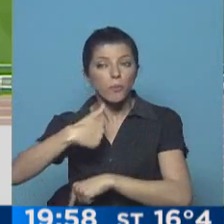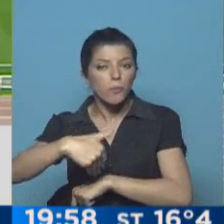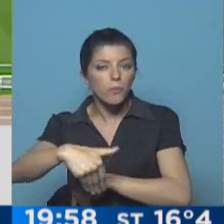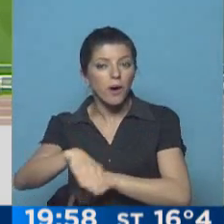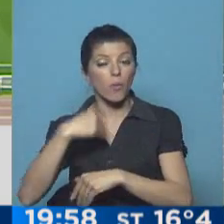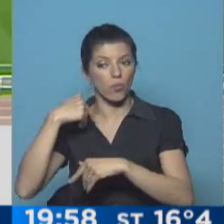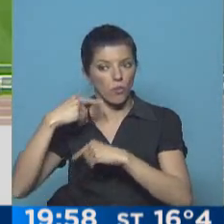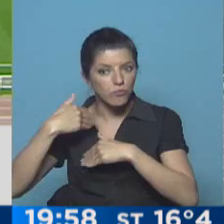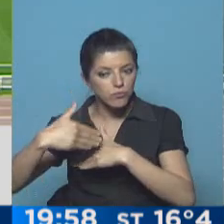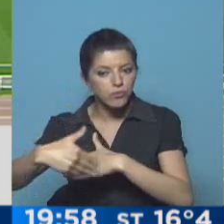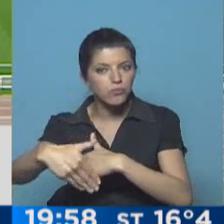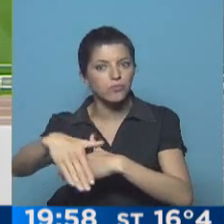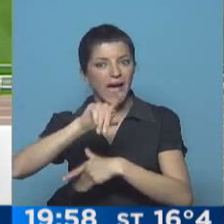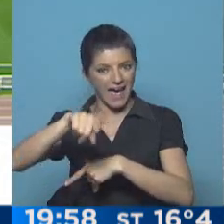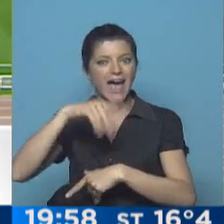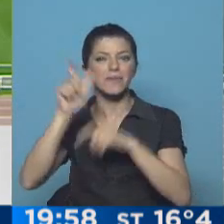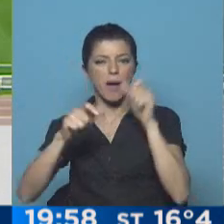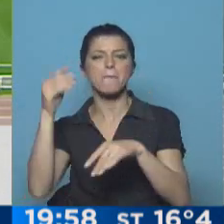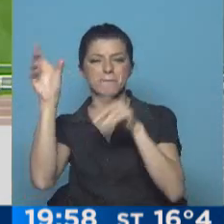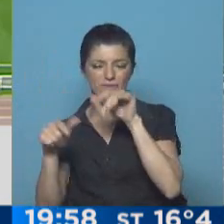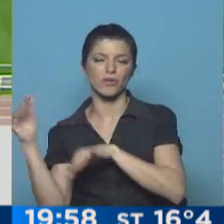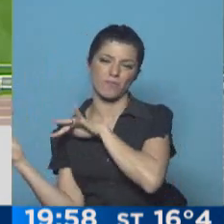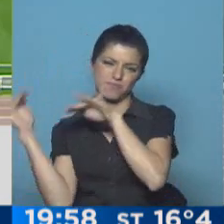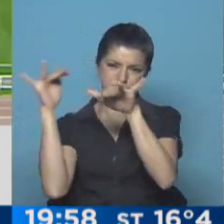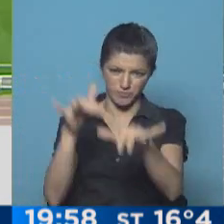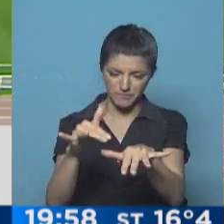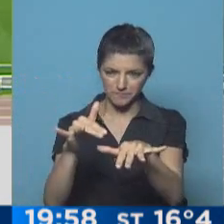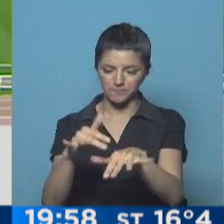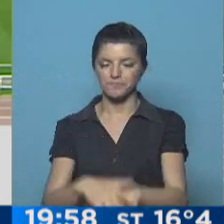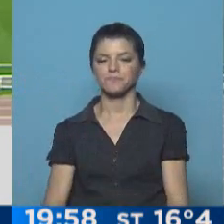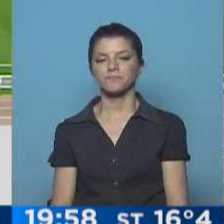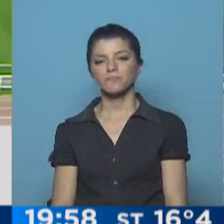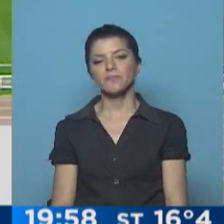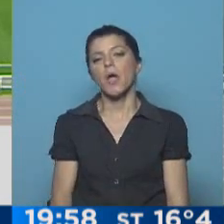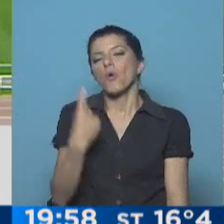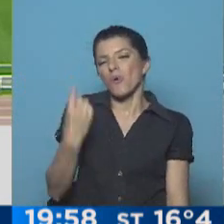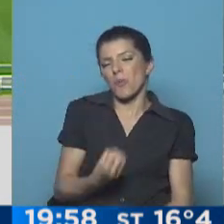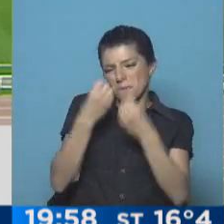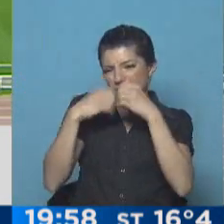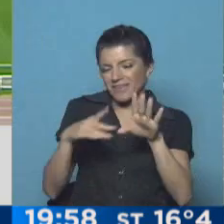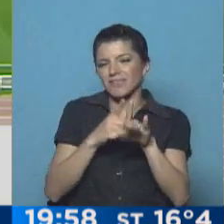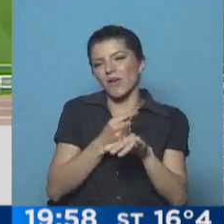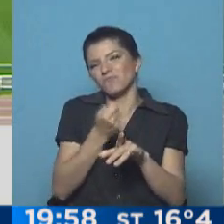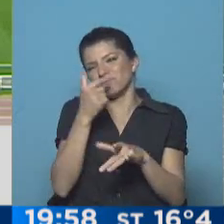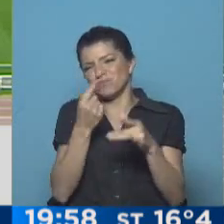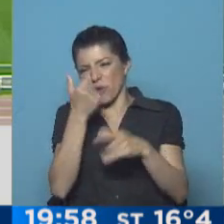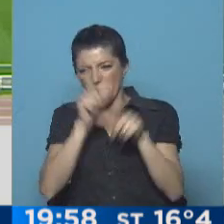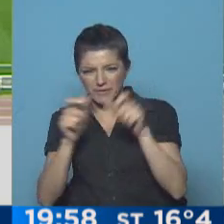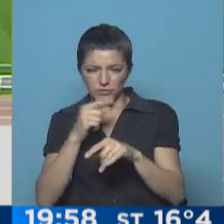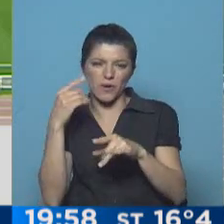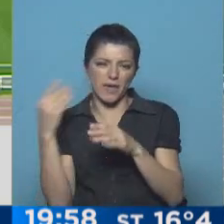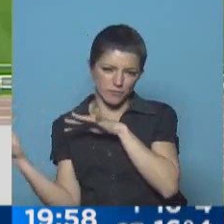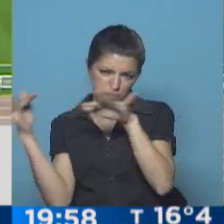vez que que va que van andando la competencia no quizás al principio es un poco más tibio pero luego